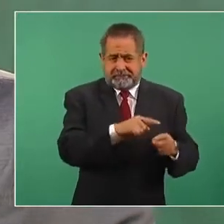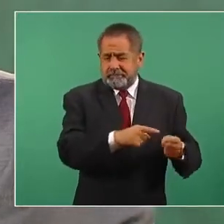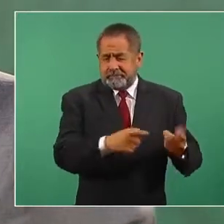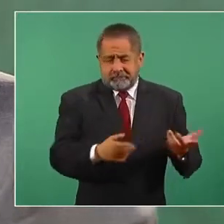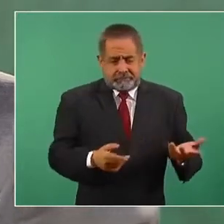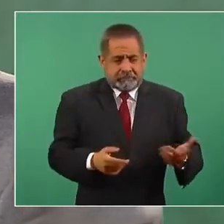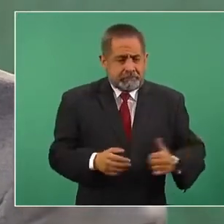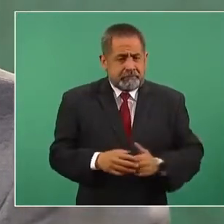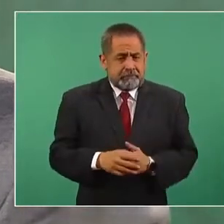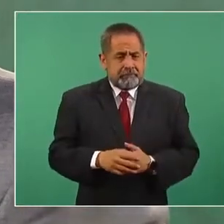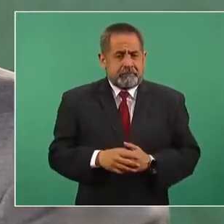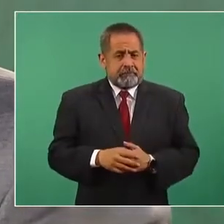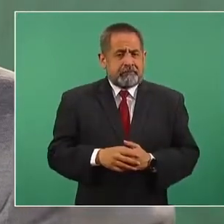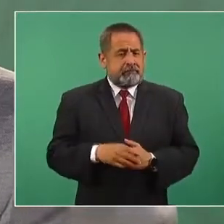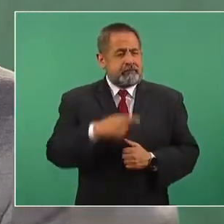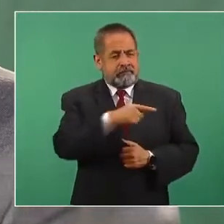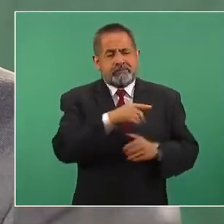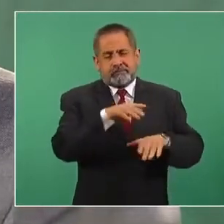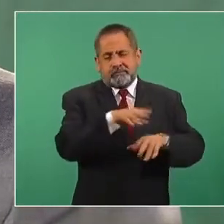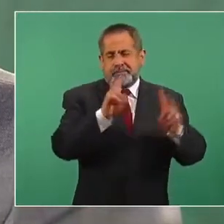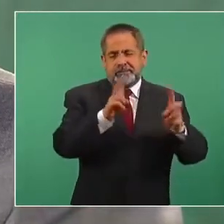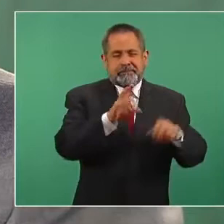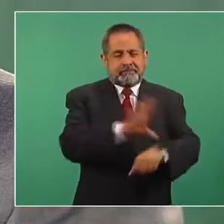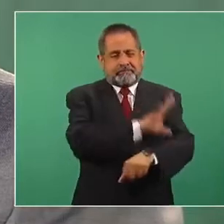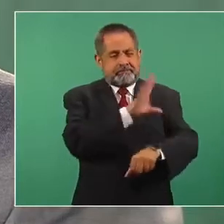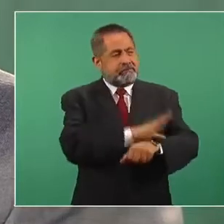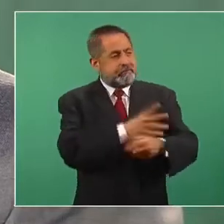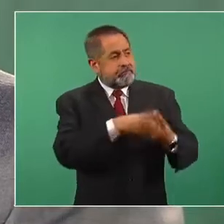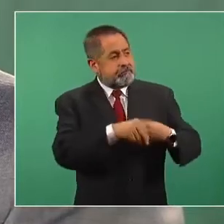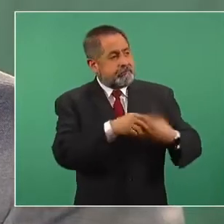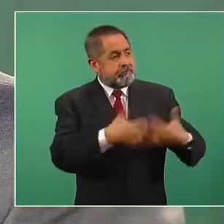de generación de energía eléctrica,